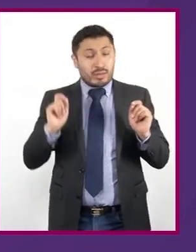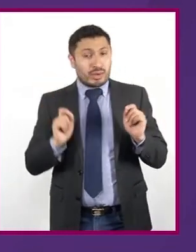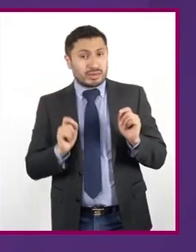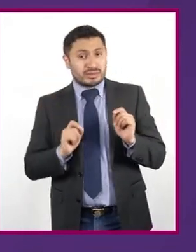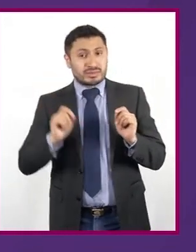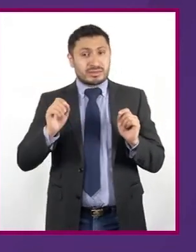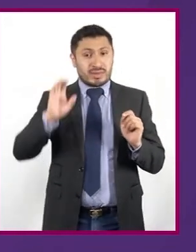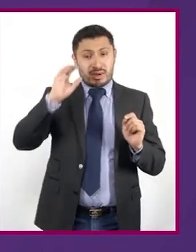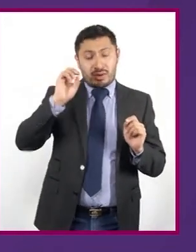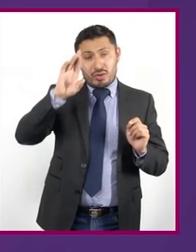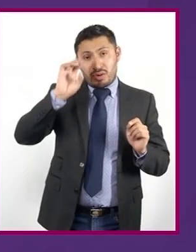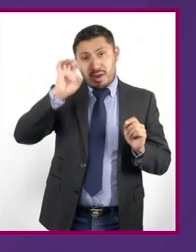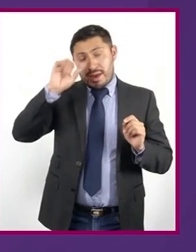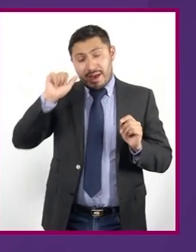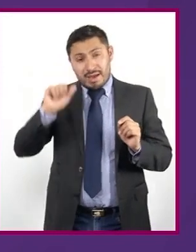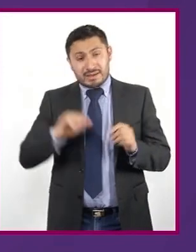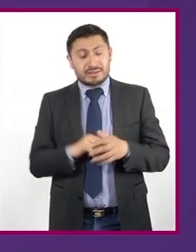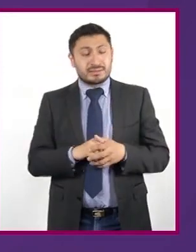Corea,